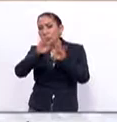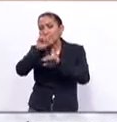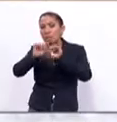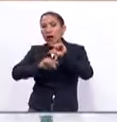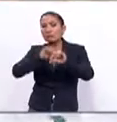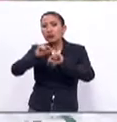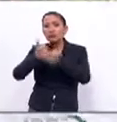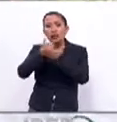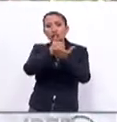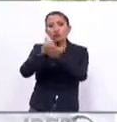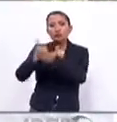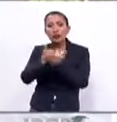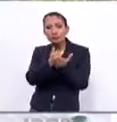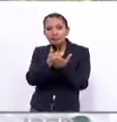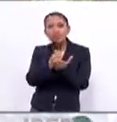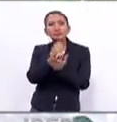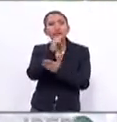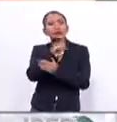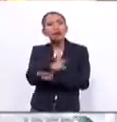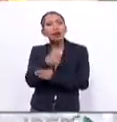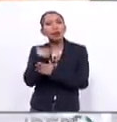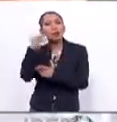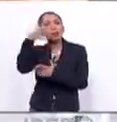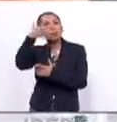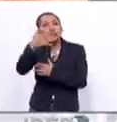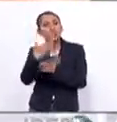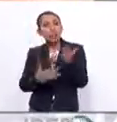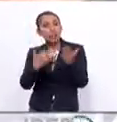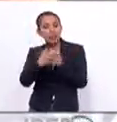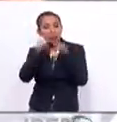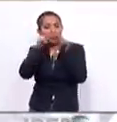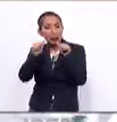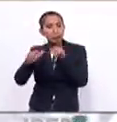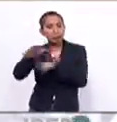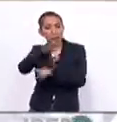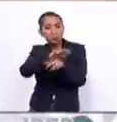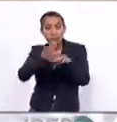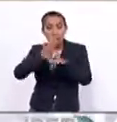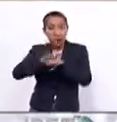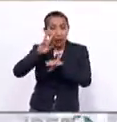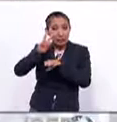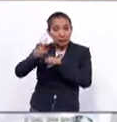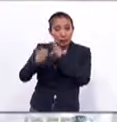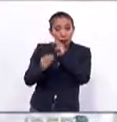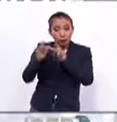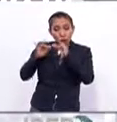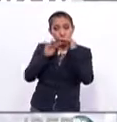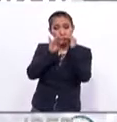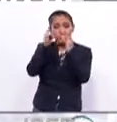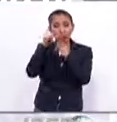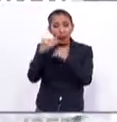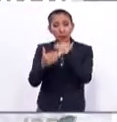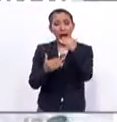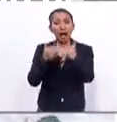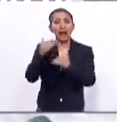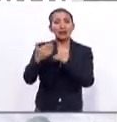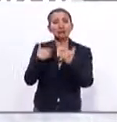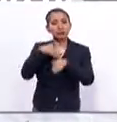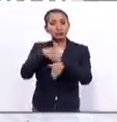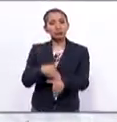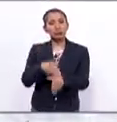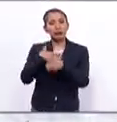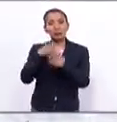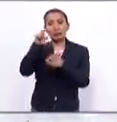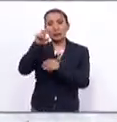creciente de la cooperación triangular, así como de los retos que debemos abordar en un escenario cada vez más global para lograr avanzar en el cumplimiento